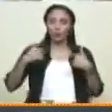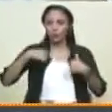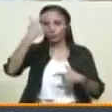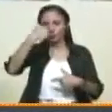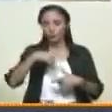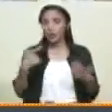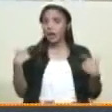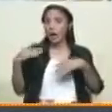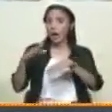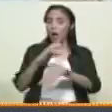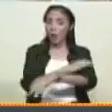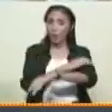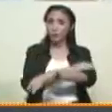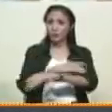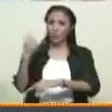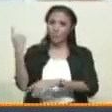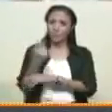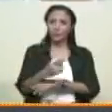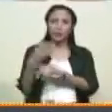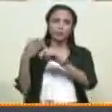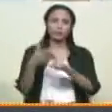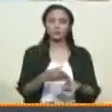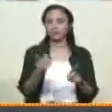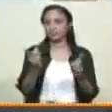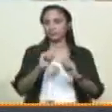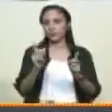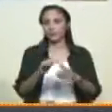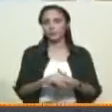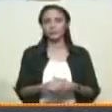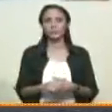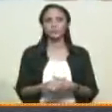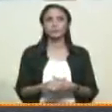derecha nos imponga sus condiciones.